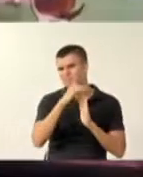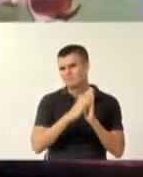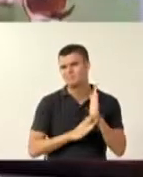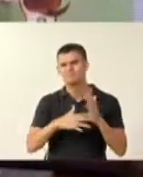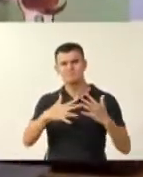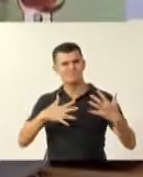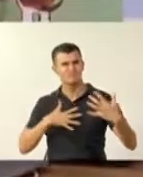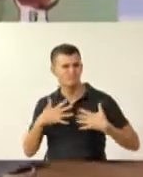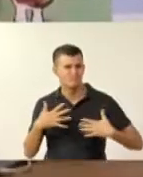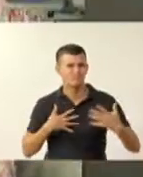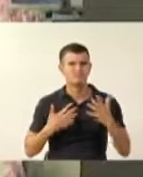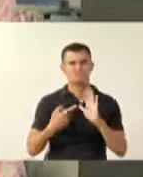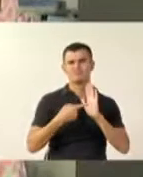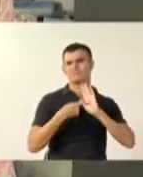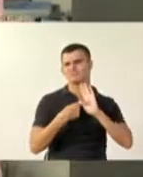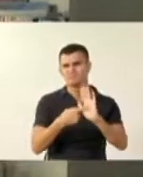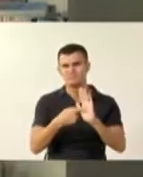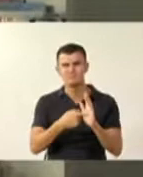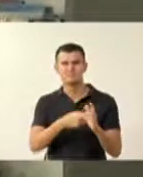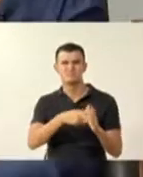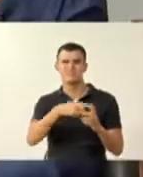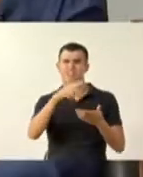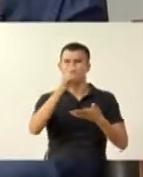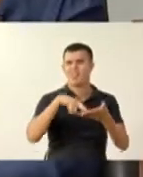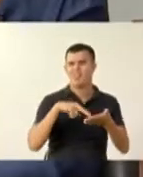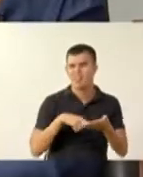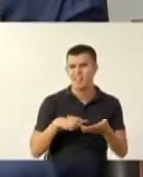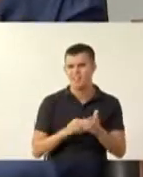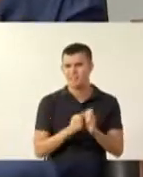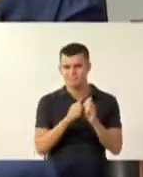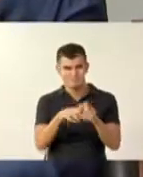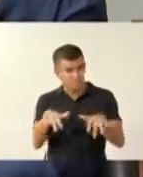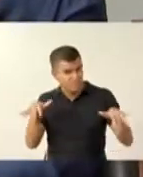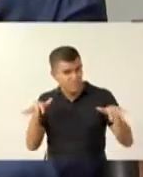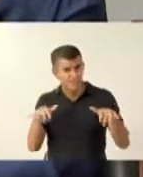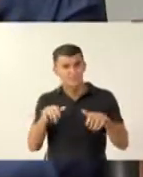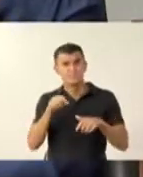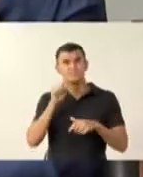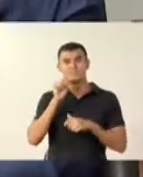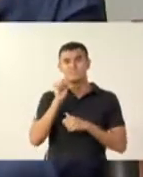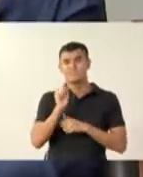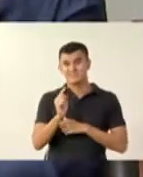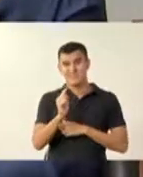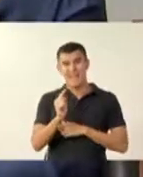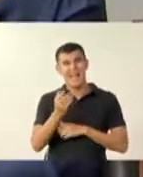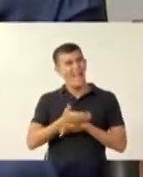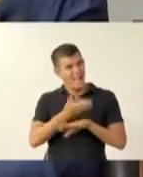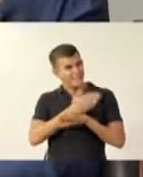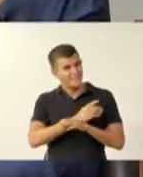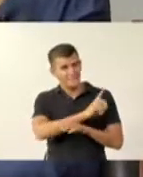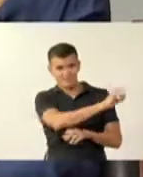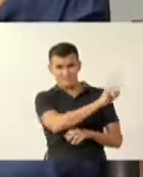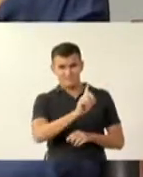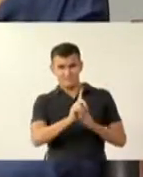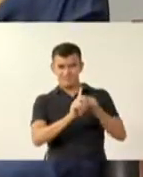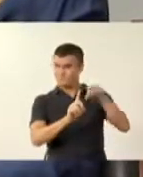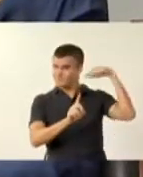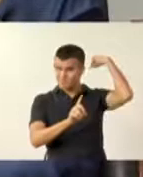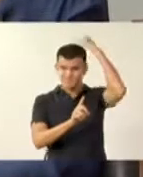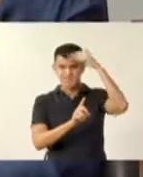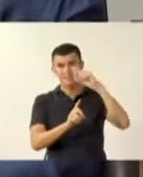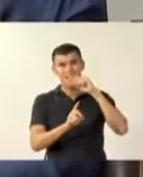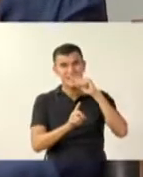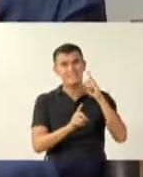en las artes visuales, en la literatura. Eso obviamente nos ha permitido no solo ahora en la visita del Papa, sino